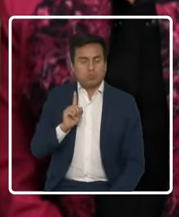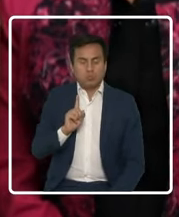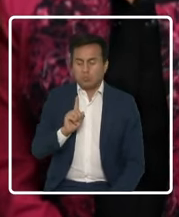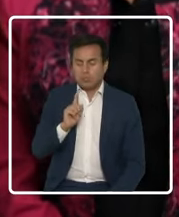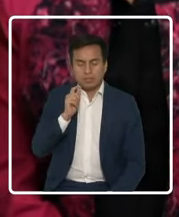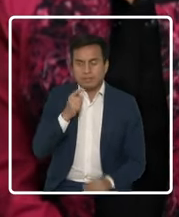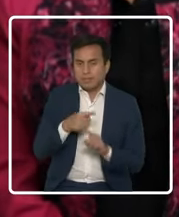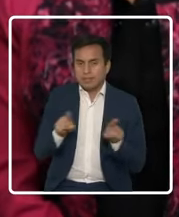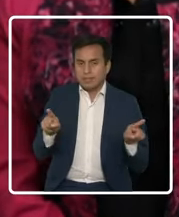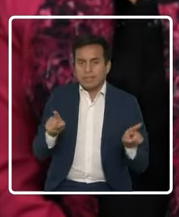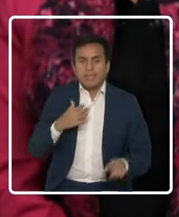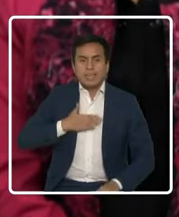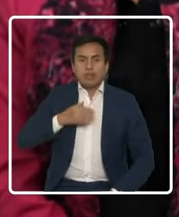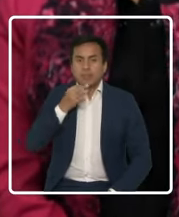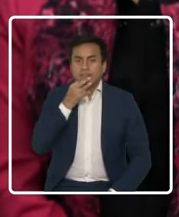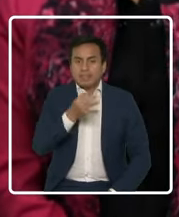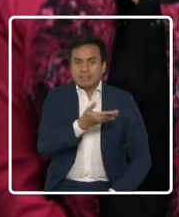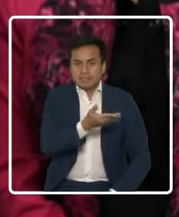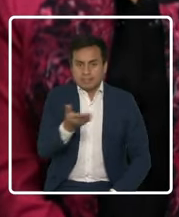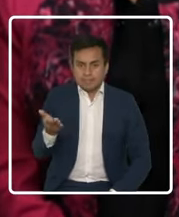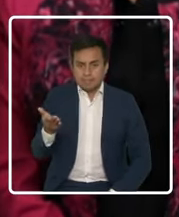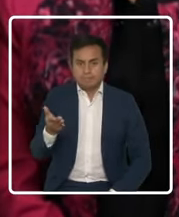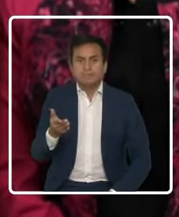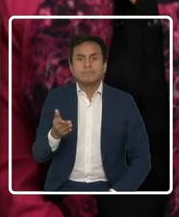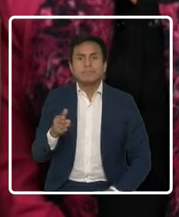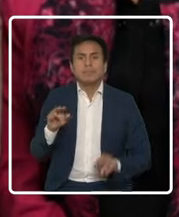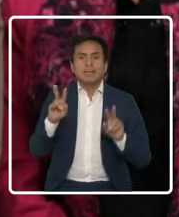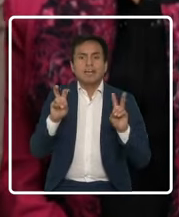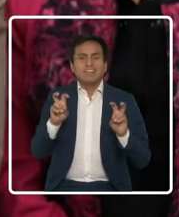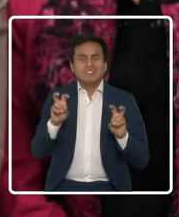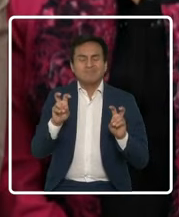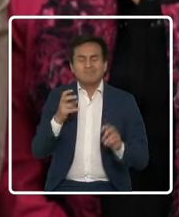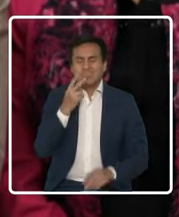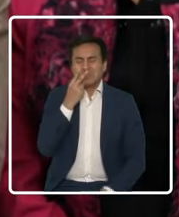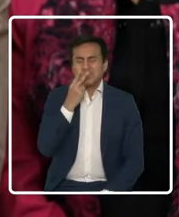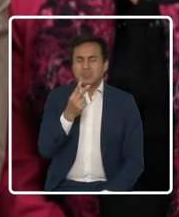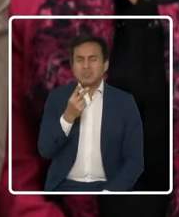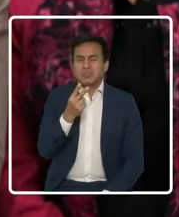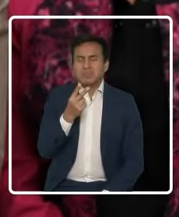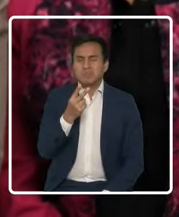Quiero decirles que en los casos en donde hemos tenido